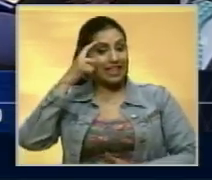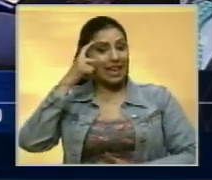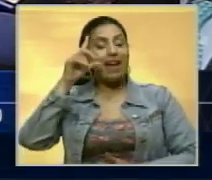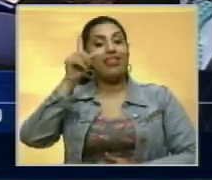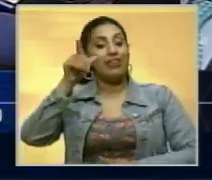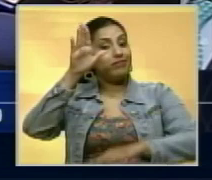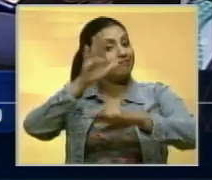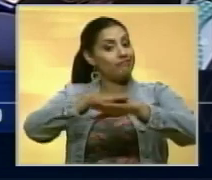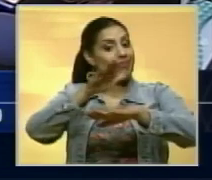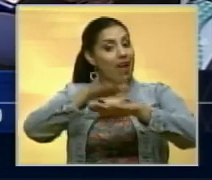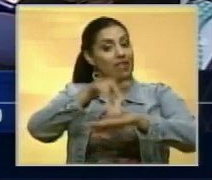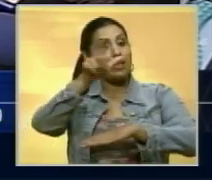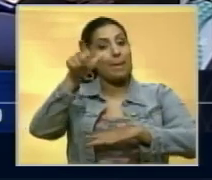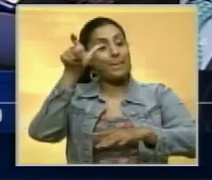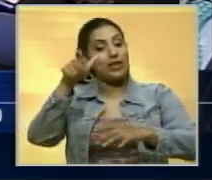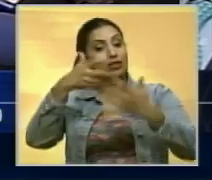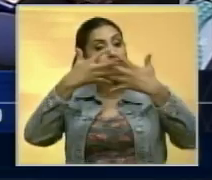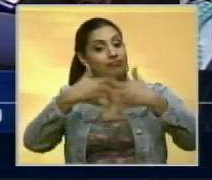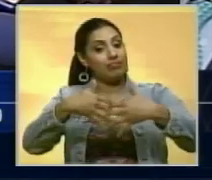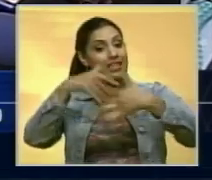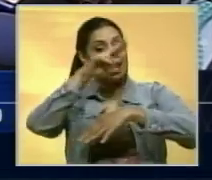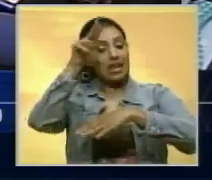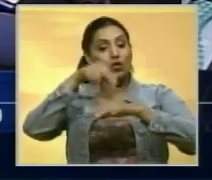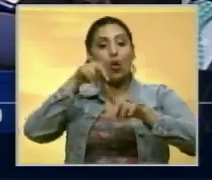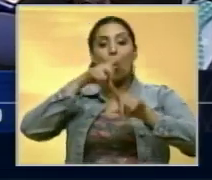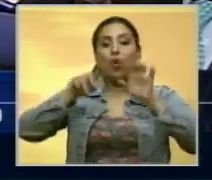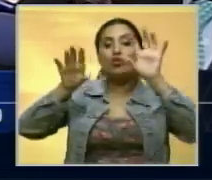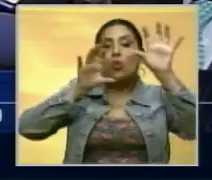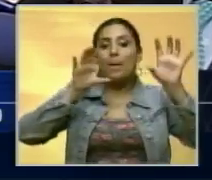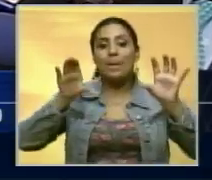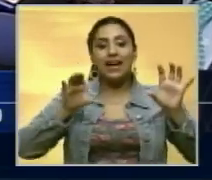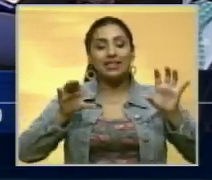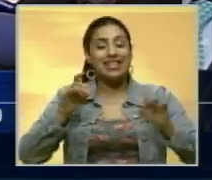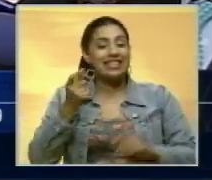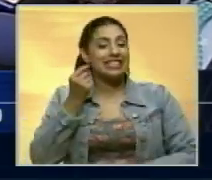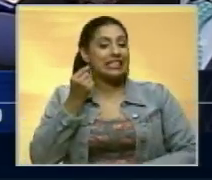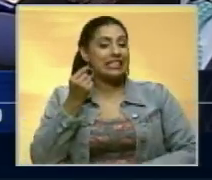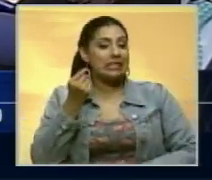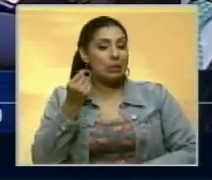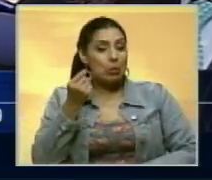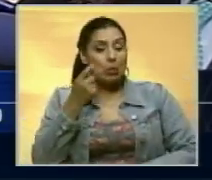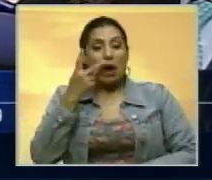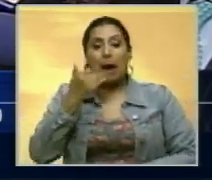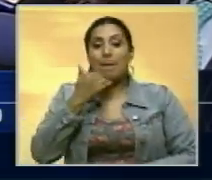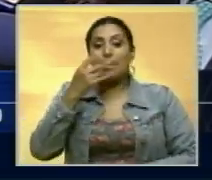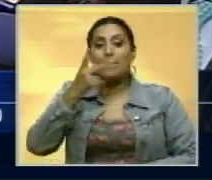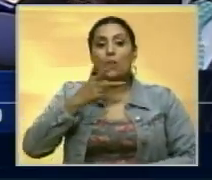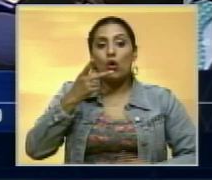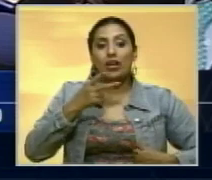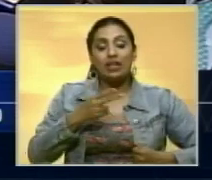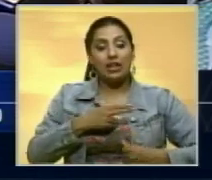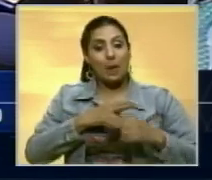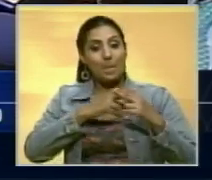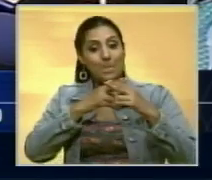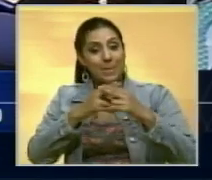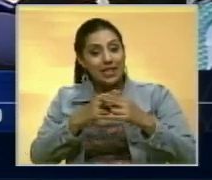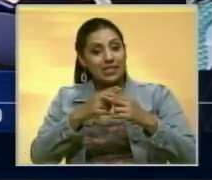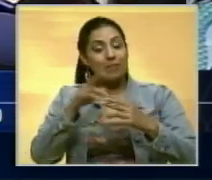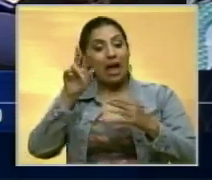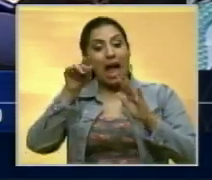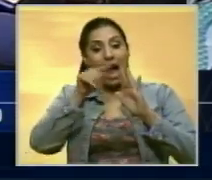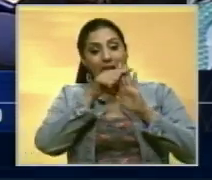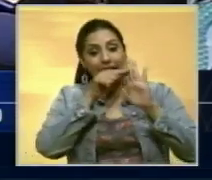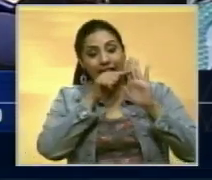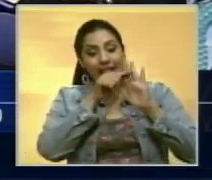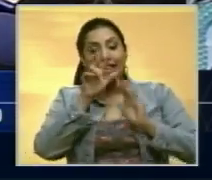de advertir a los inversionistas nacionales o extranjeros. Ninguna política de crédito público, de acuerdo al